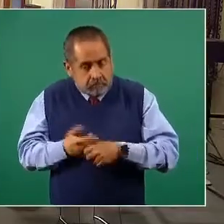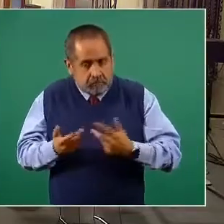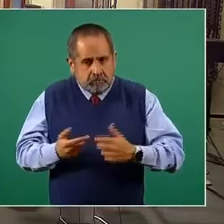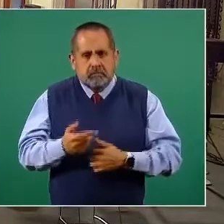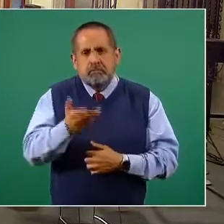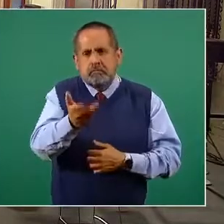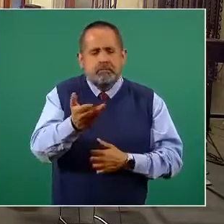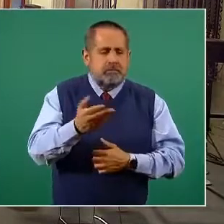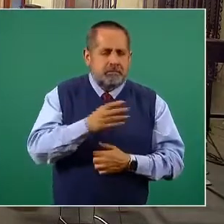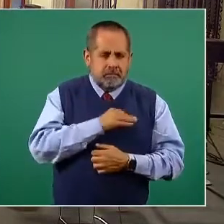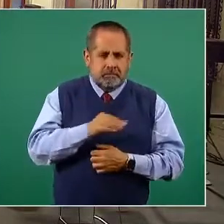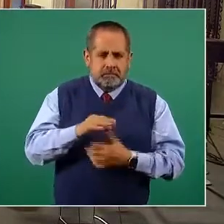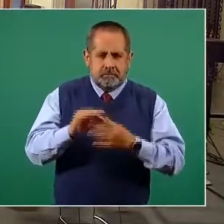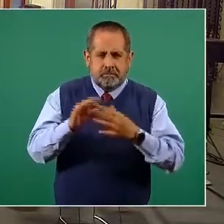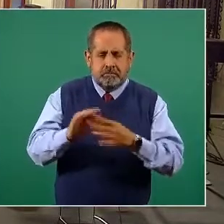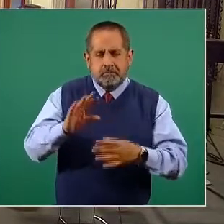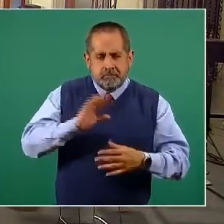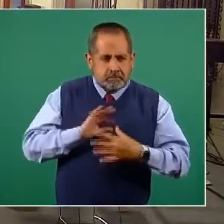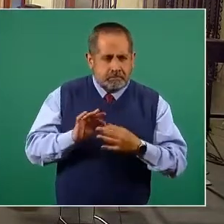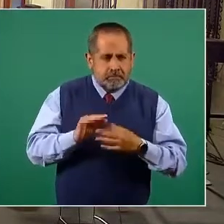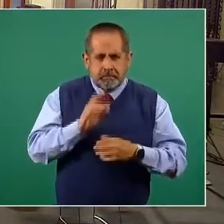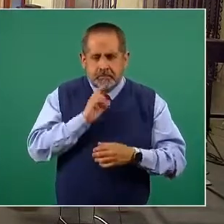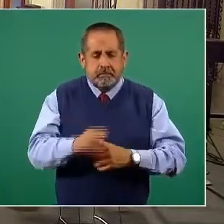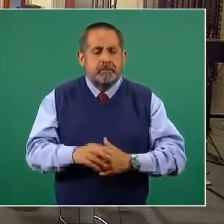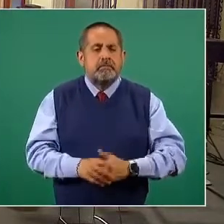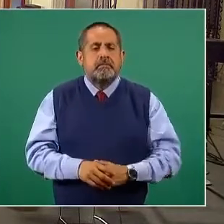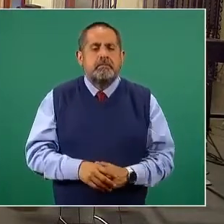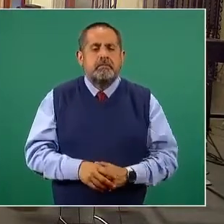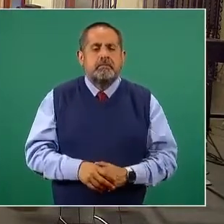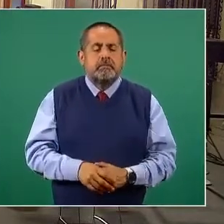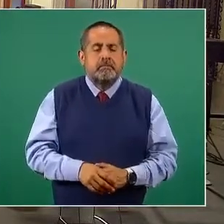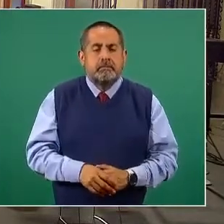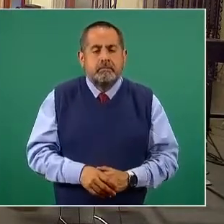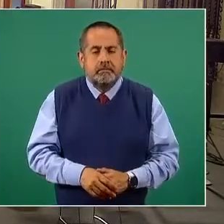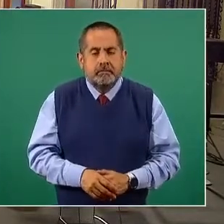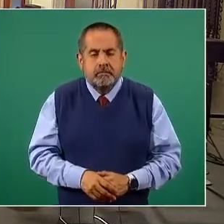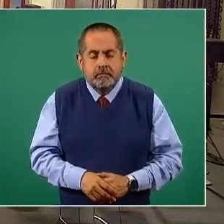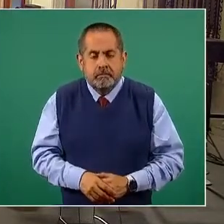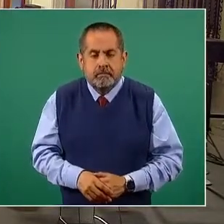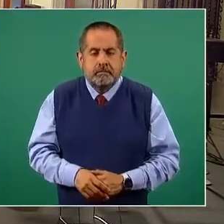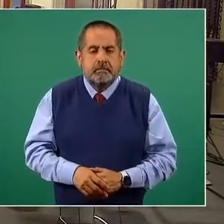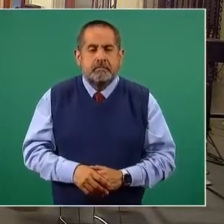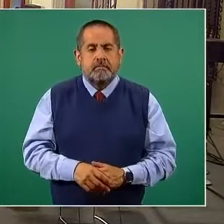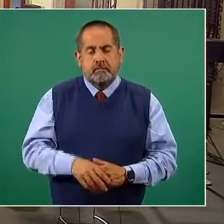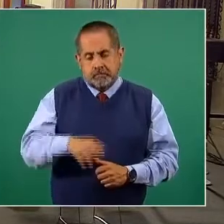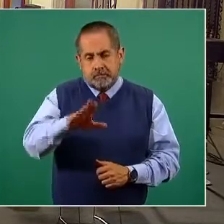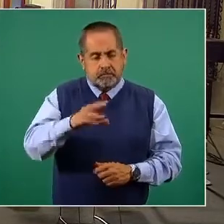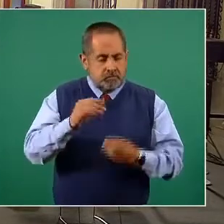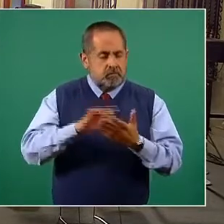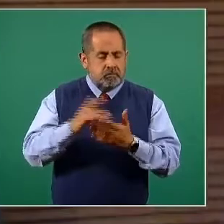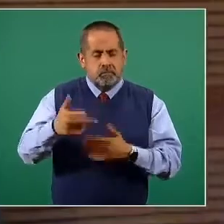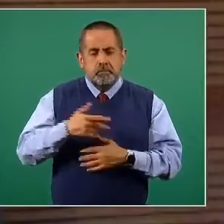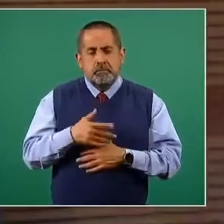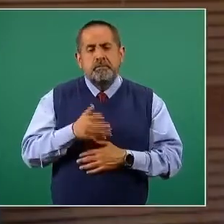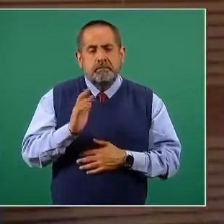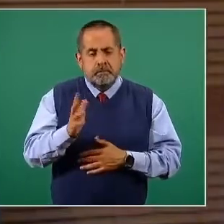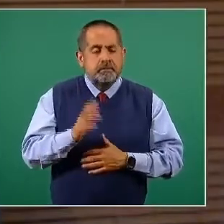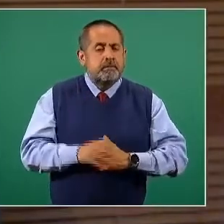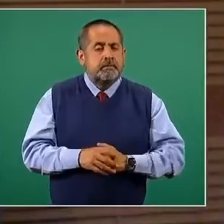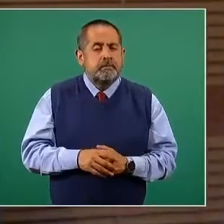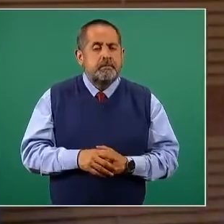nos apoya con la primera pregunta, adelante. Sí, sí, muchas gracias. Hemos